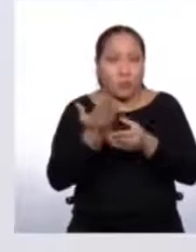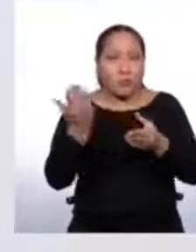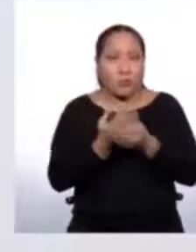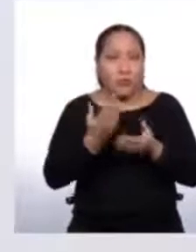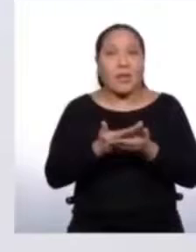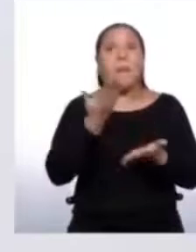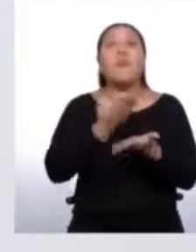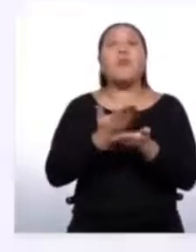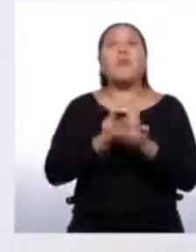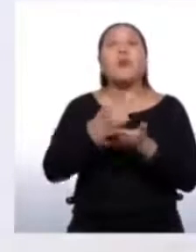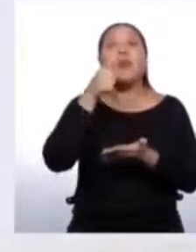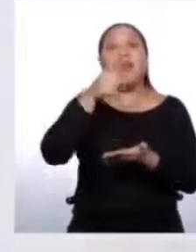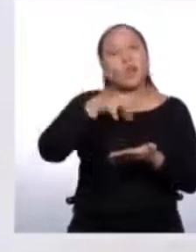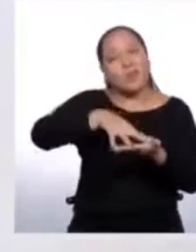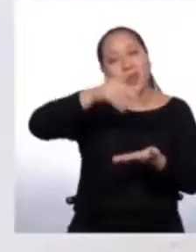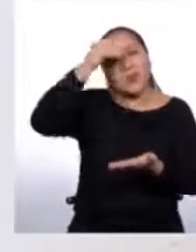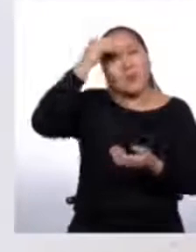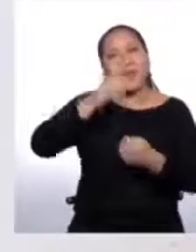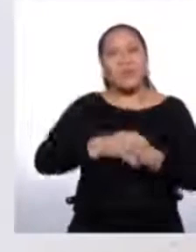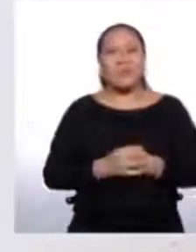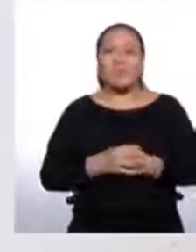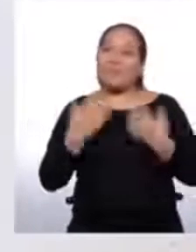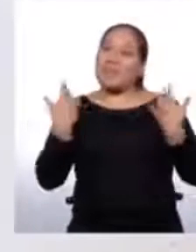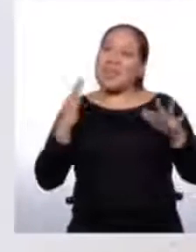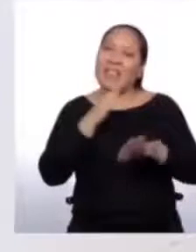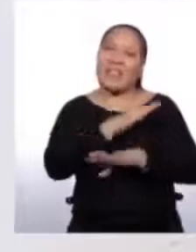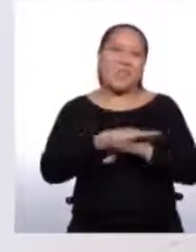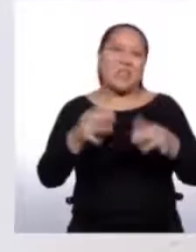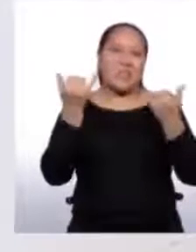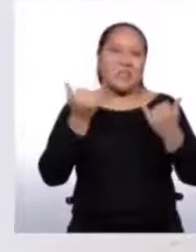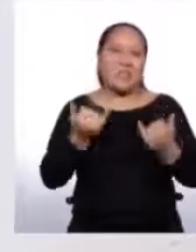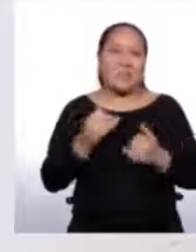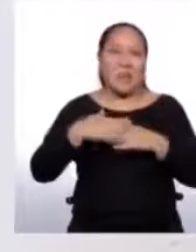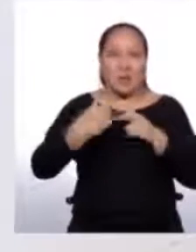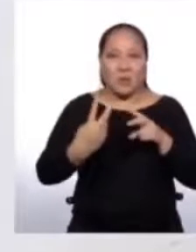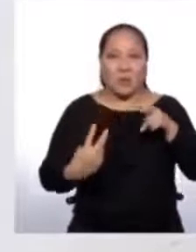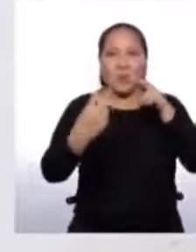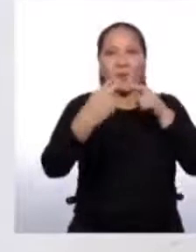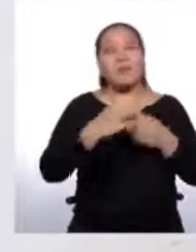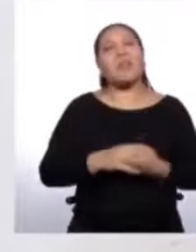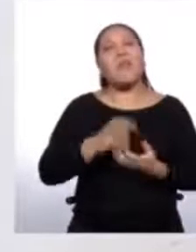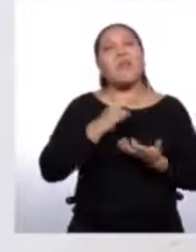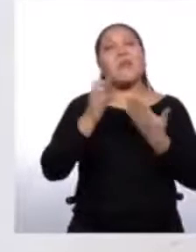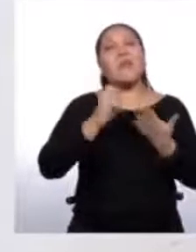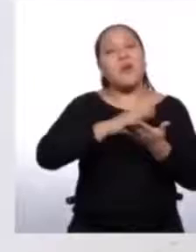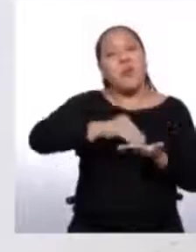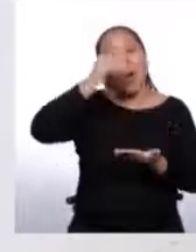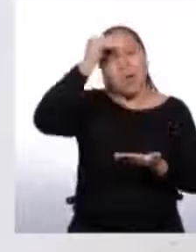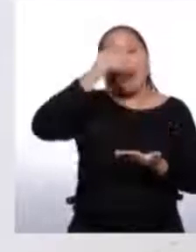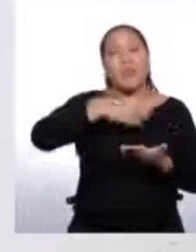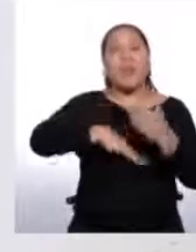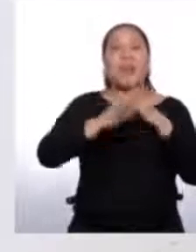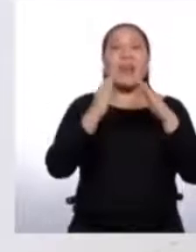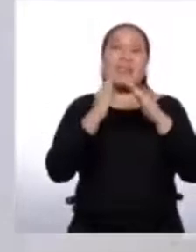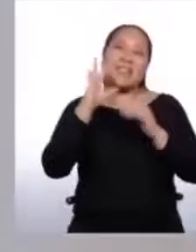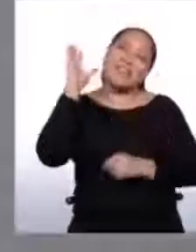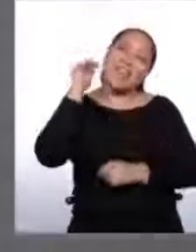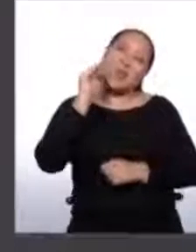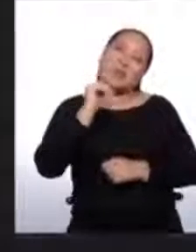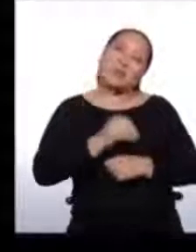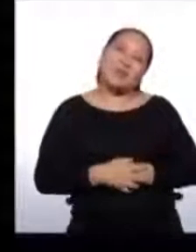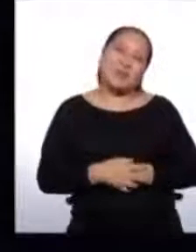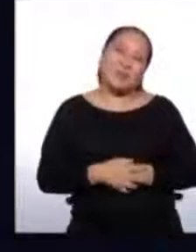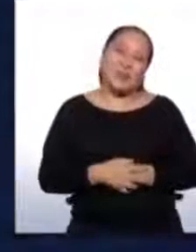tus aprendizajes. Bueno, esto ha sido todo por hoy. Nos vemos en otra edición de Aprendo en Casa. Chao.